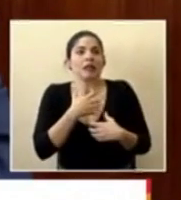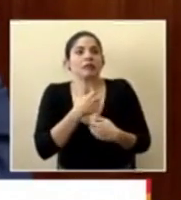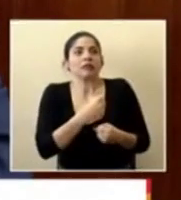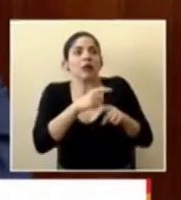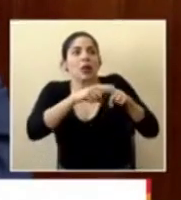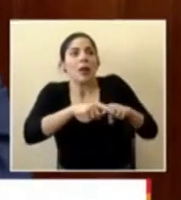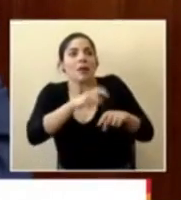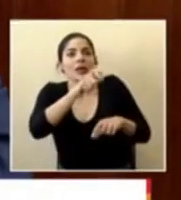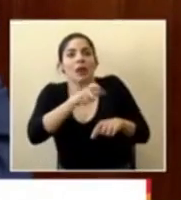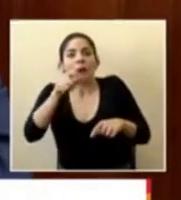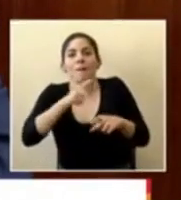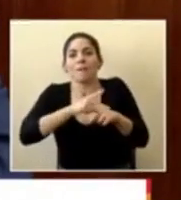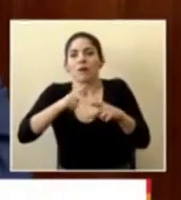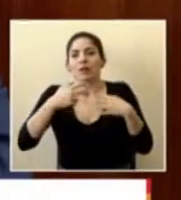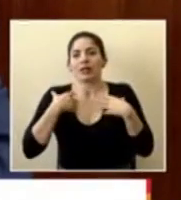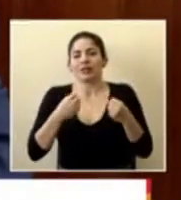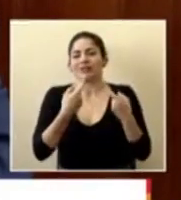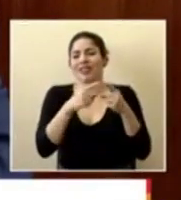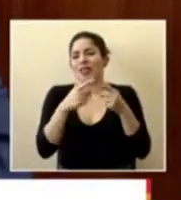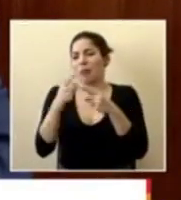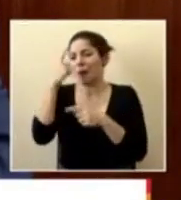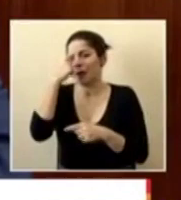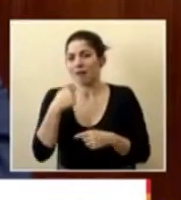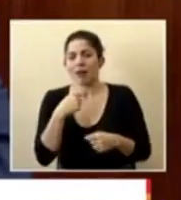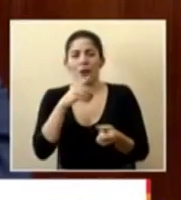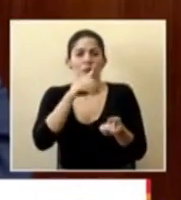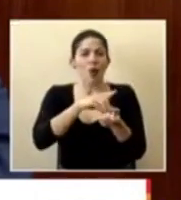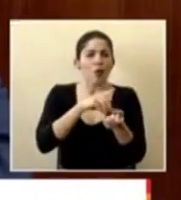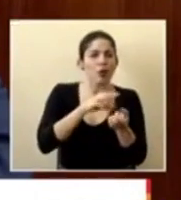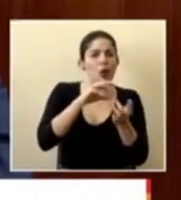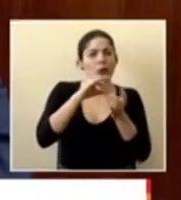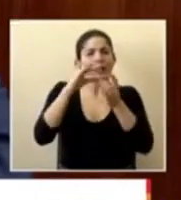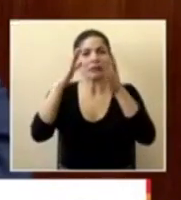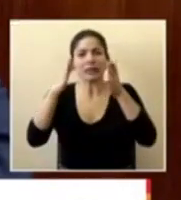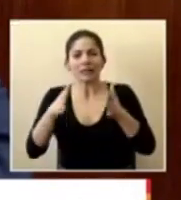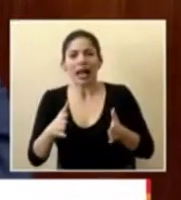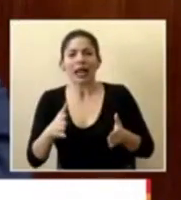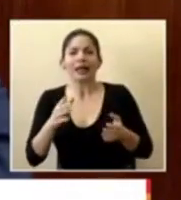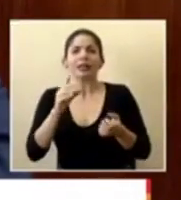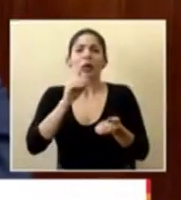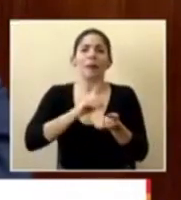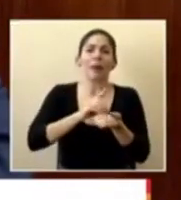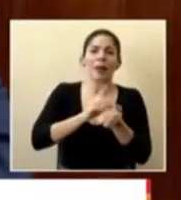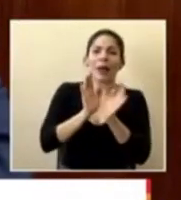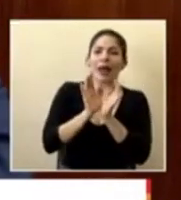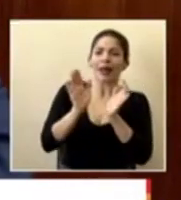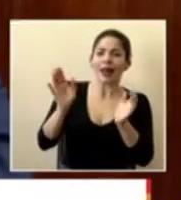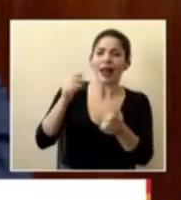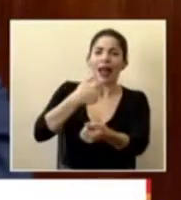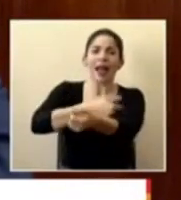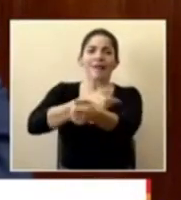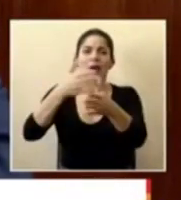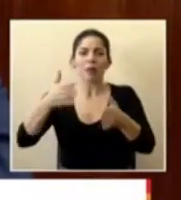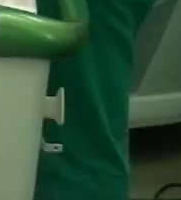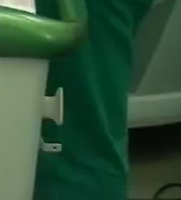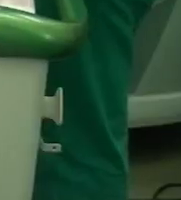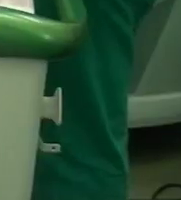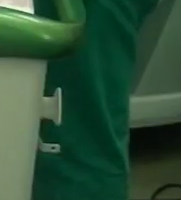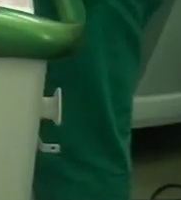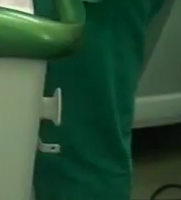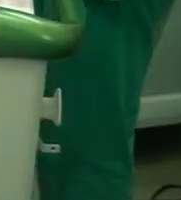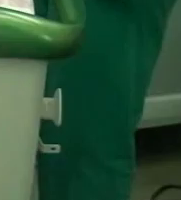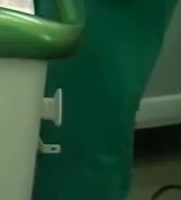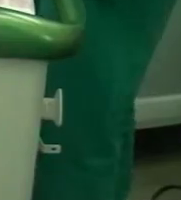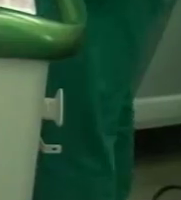salud. En todos los perfiles, desde médicos, especialistas y generales, enfermeros, auxiliares de